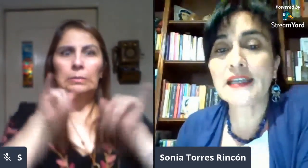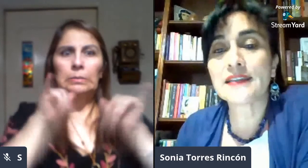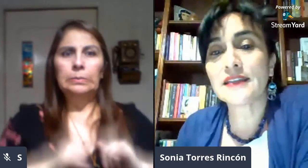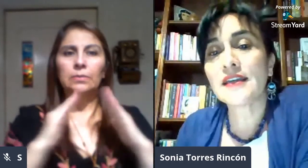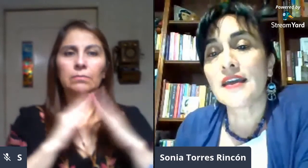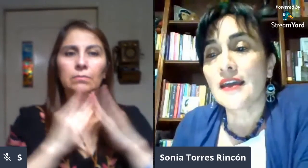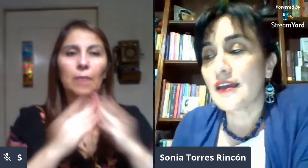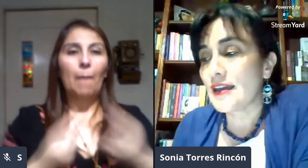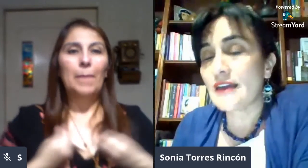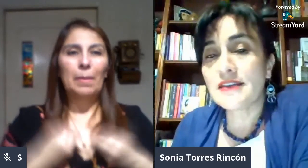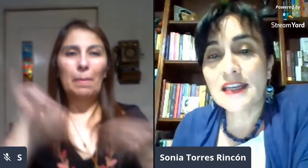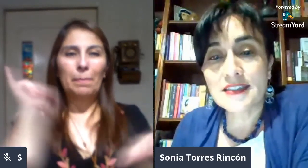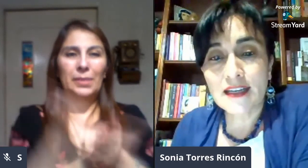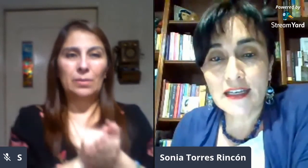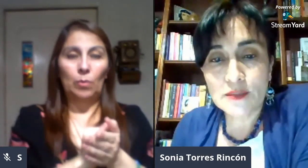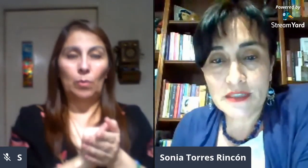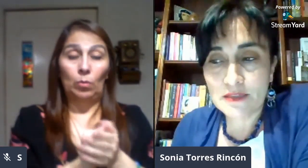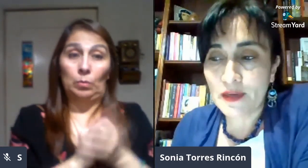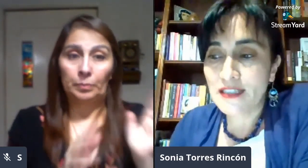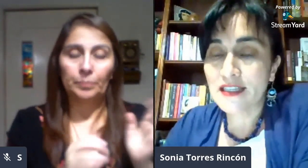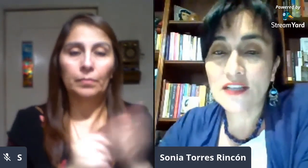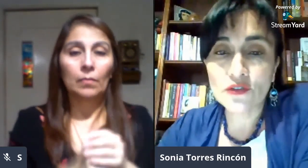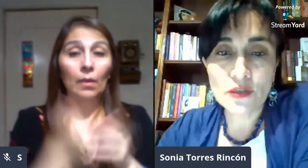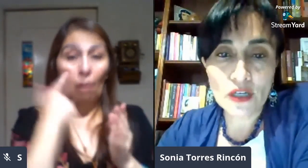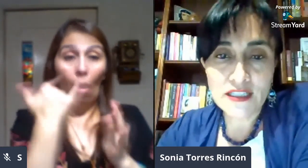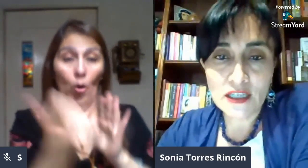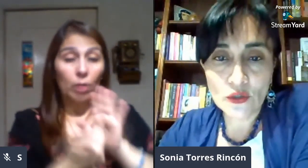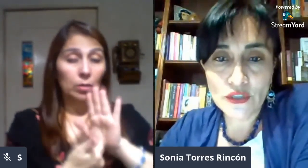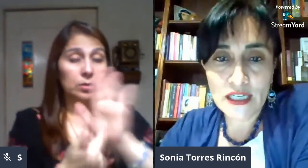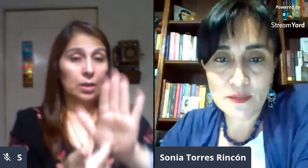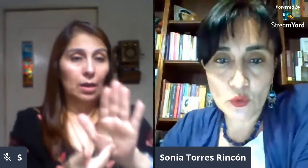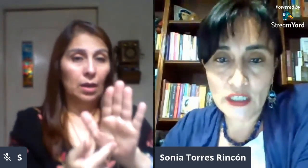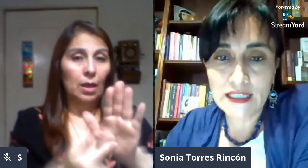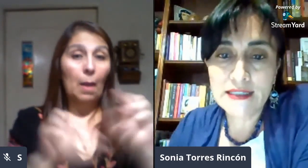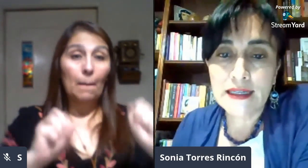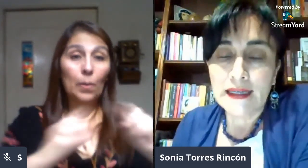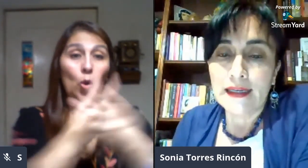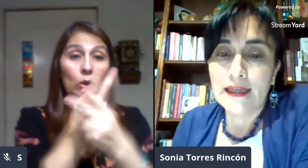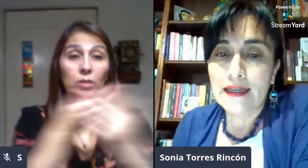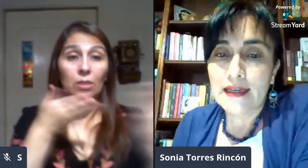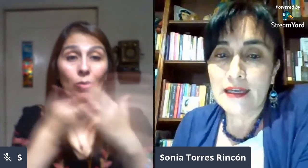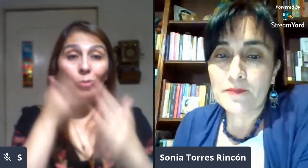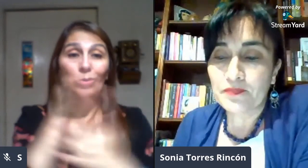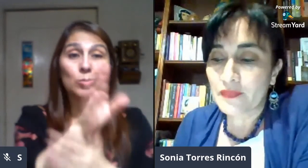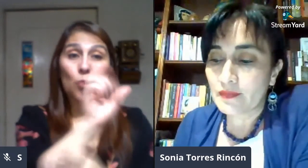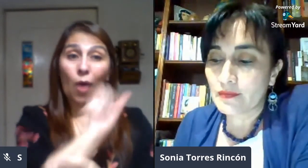ahora más adelante evidencian que los principales casos de violencia contra las mujeres